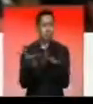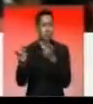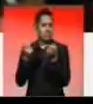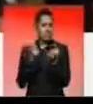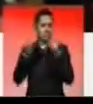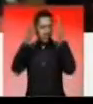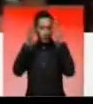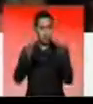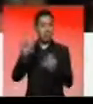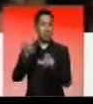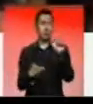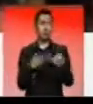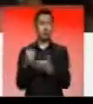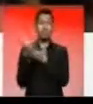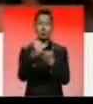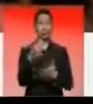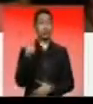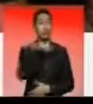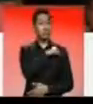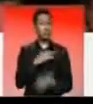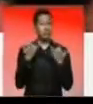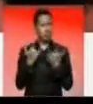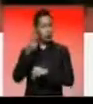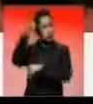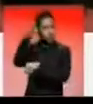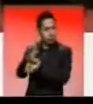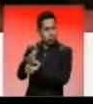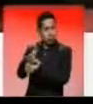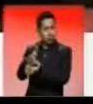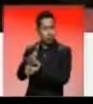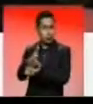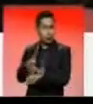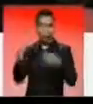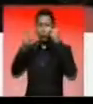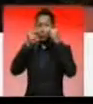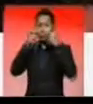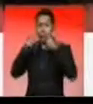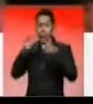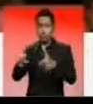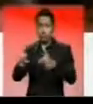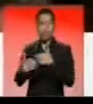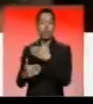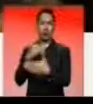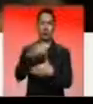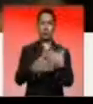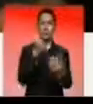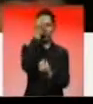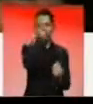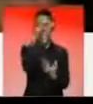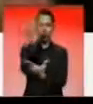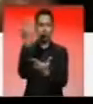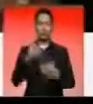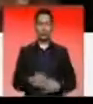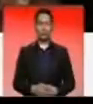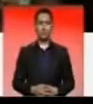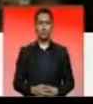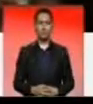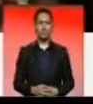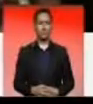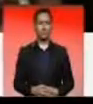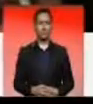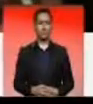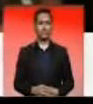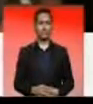casas de salud. Nosotros nos encontramos cubriendo este lamentable caso y los mantendremos informados en nuestras